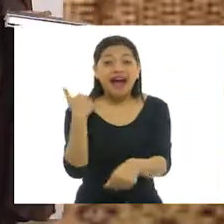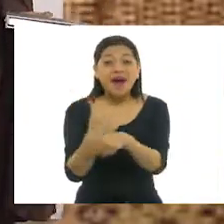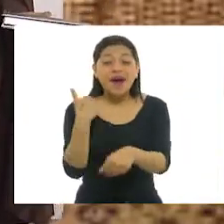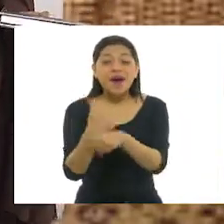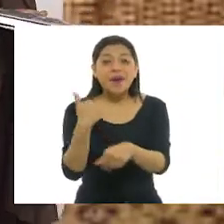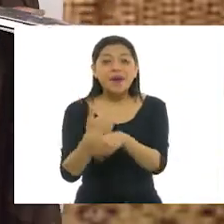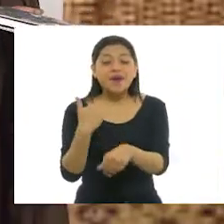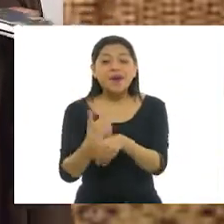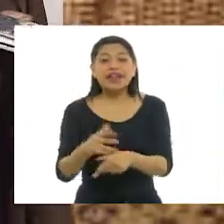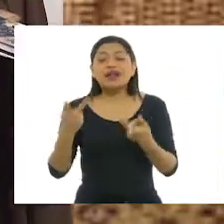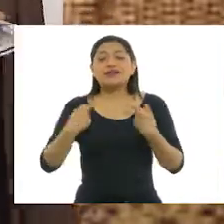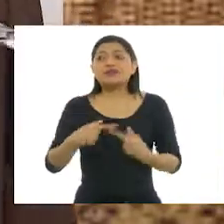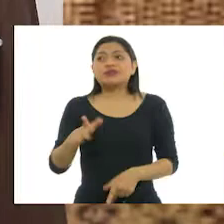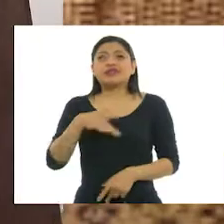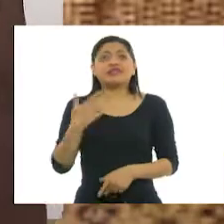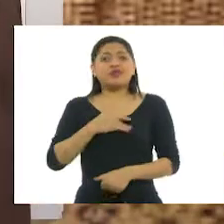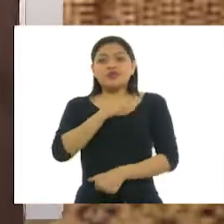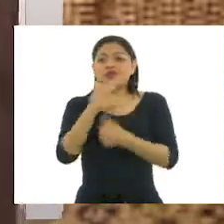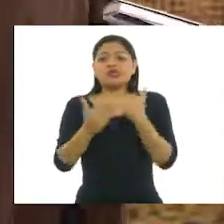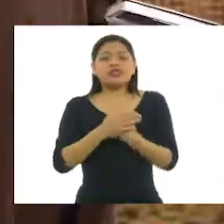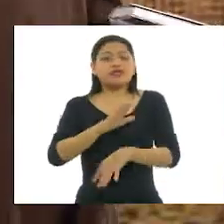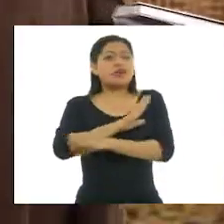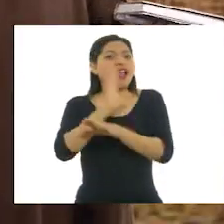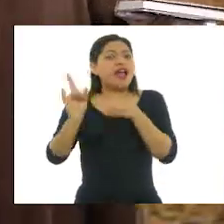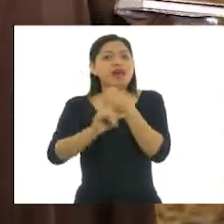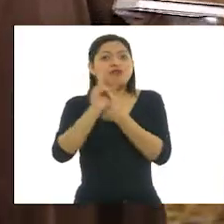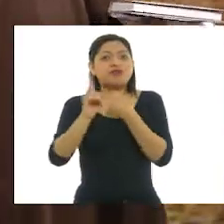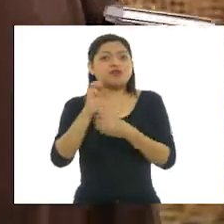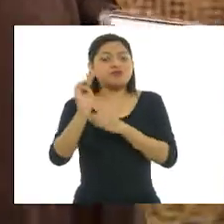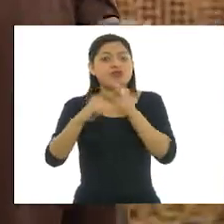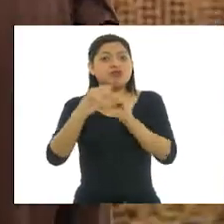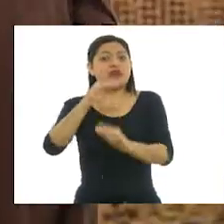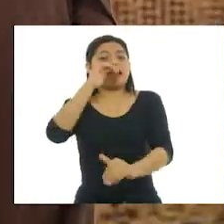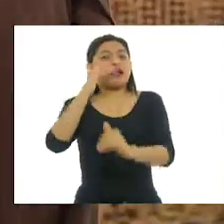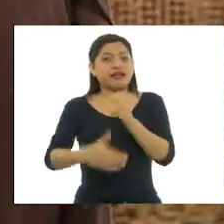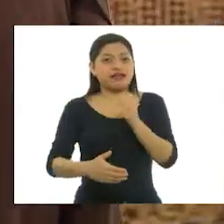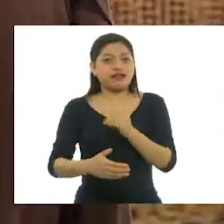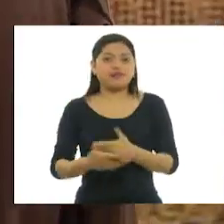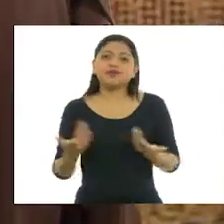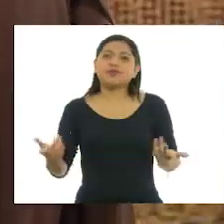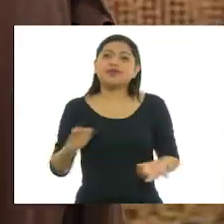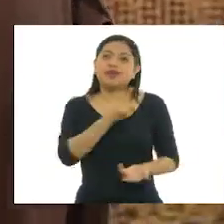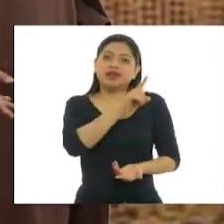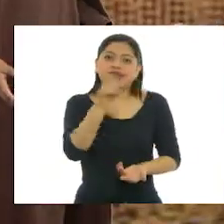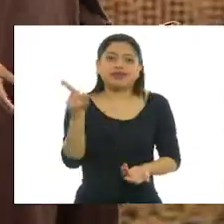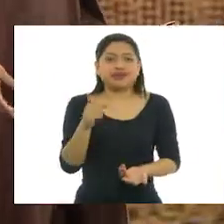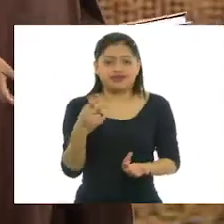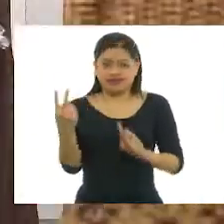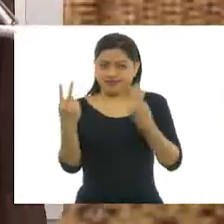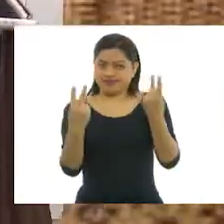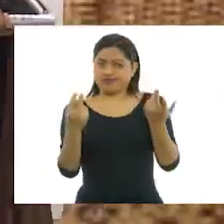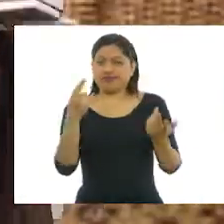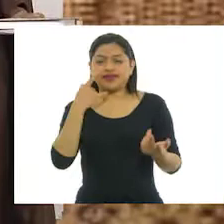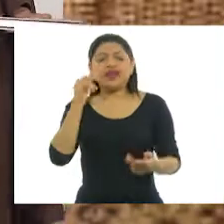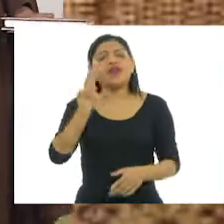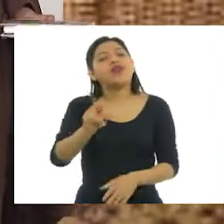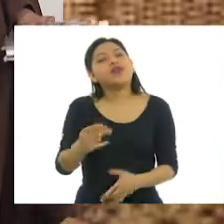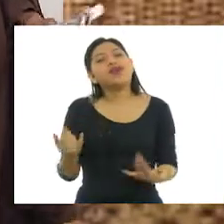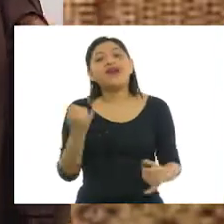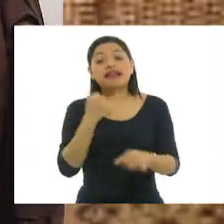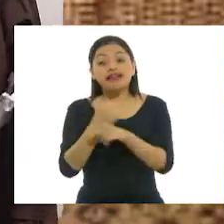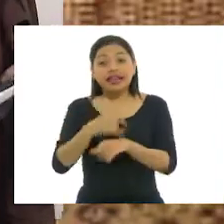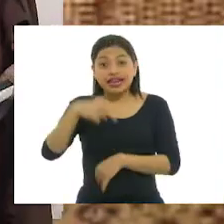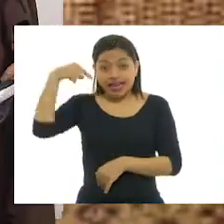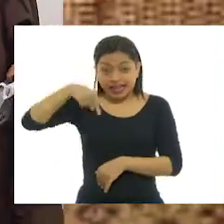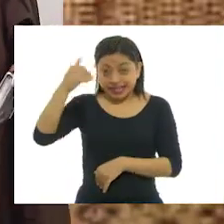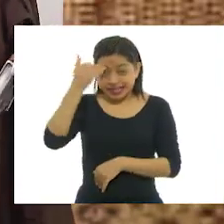pensamos que el mundo se va a acabar. No nos vean así, todavía no existe el internet. Bueno,